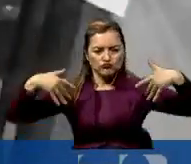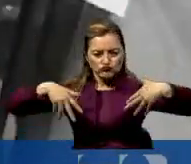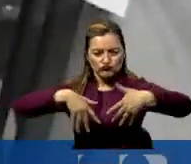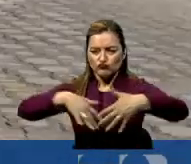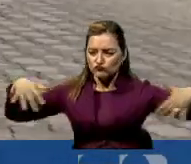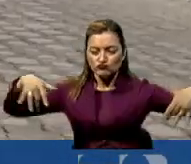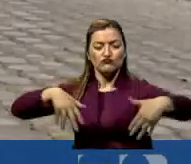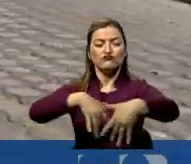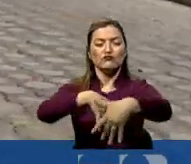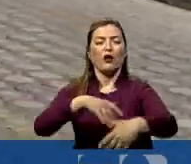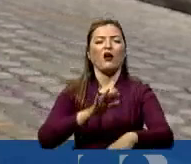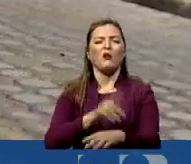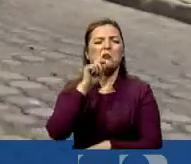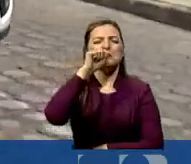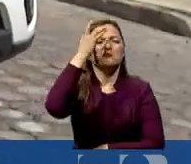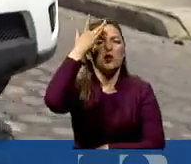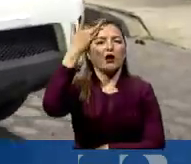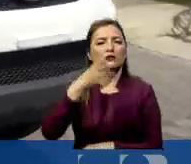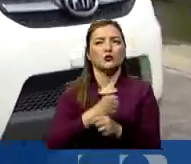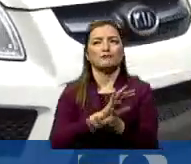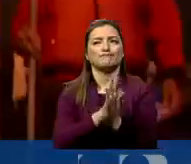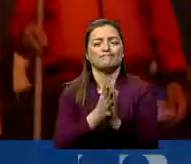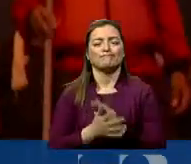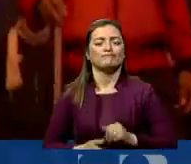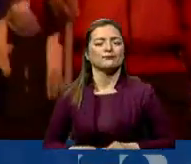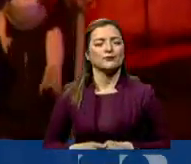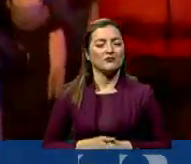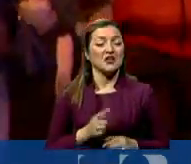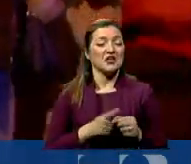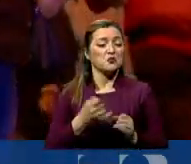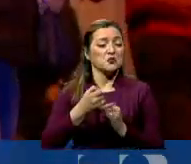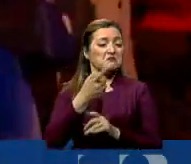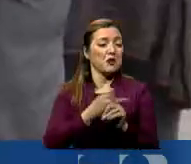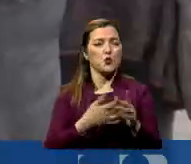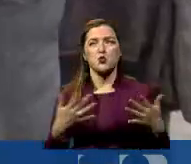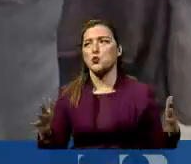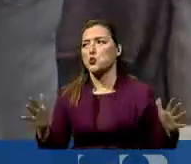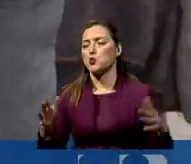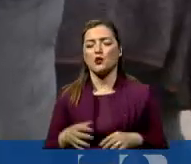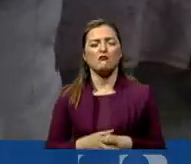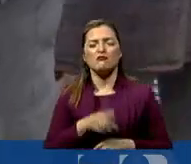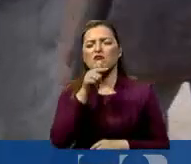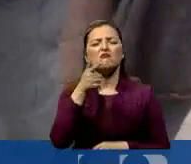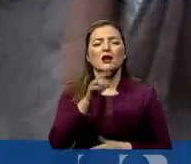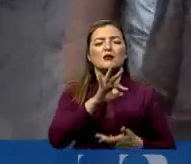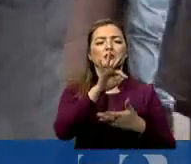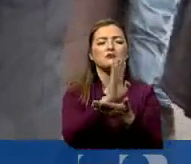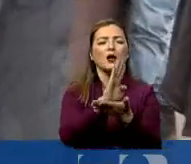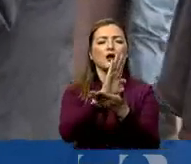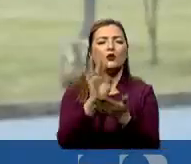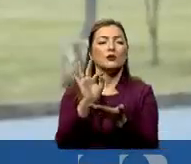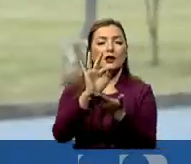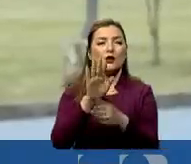inseguridad reportados en la capital en los últimos meses se trata de una convocatoria hecha por representantes de distintos